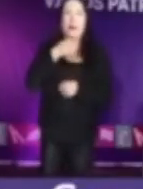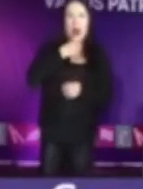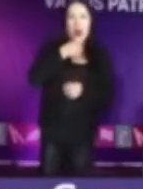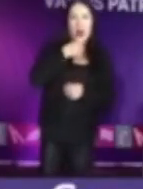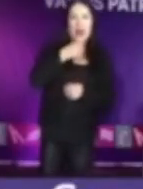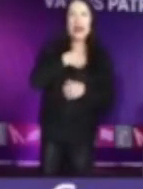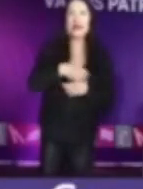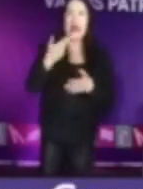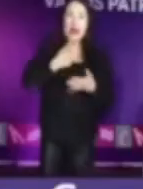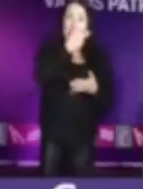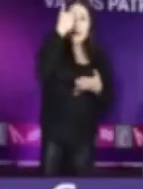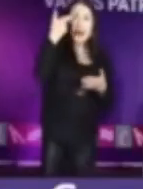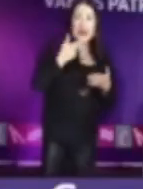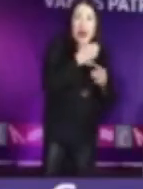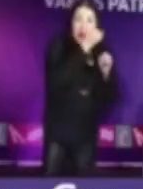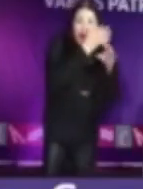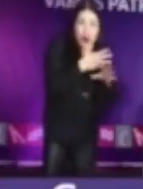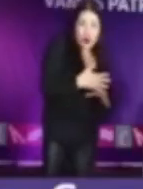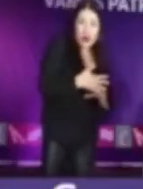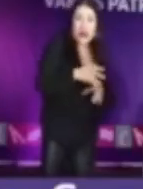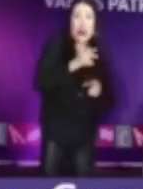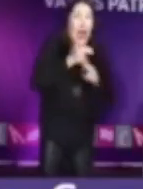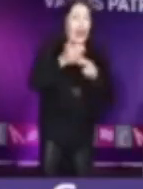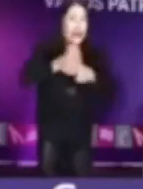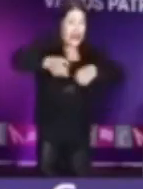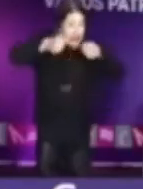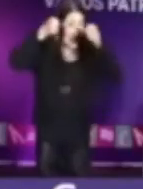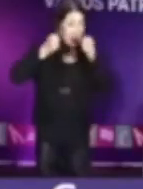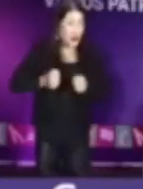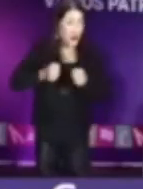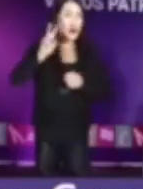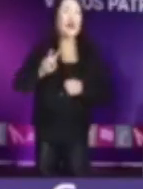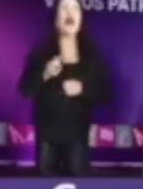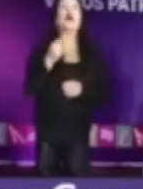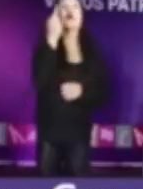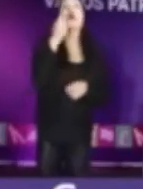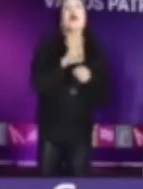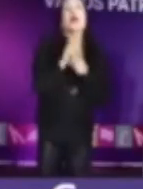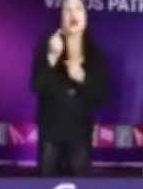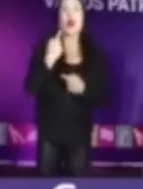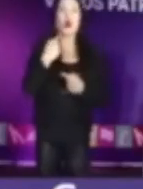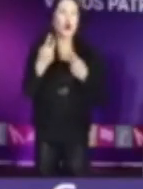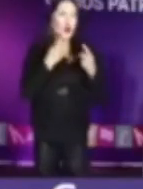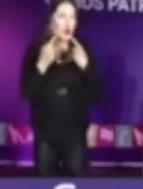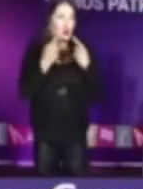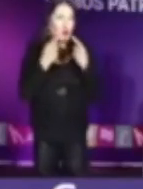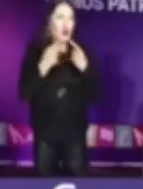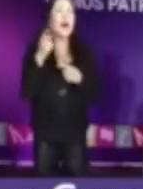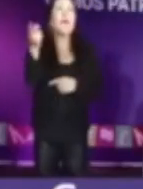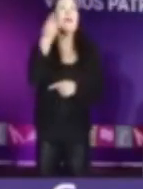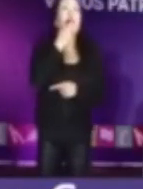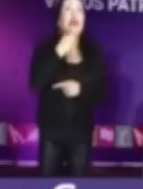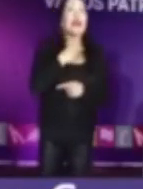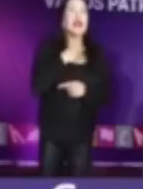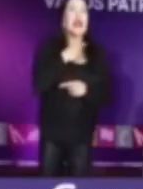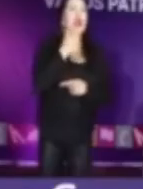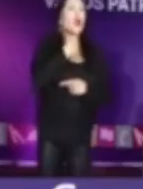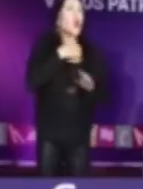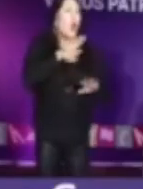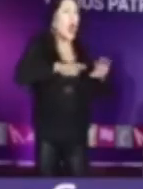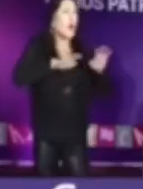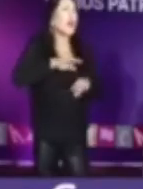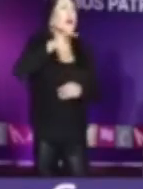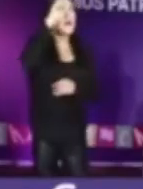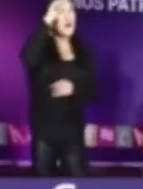sus fuentes hasta no estar seguro. Y una vez platicando me decía, yo tengo a veces la